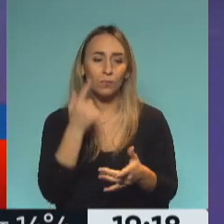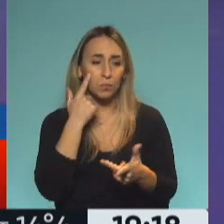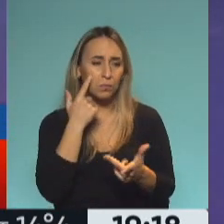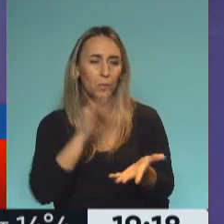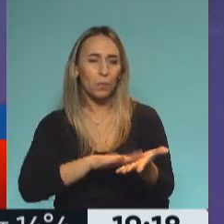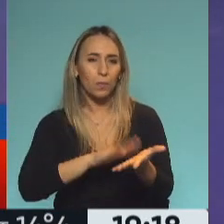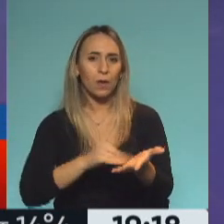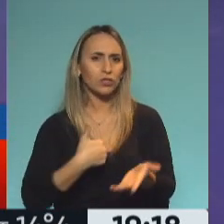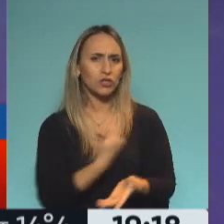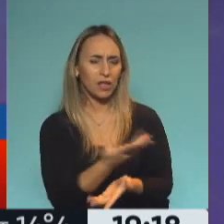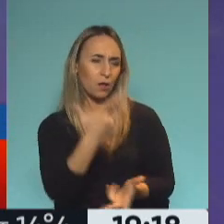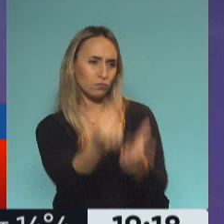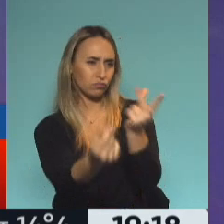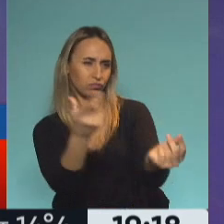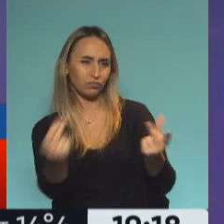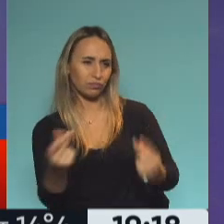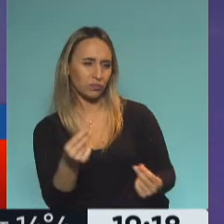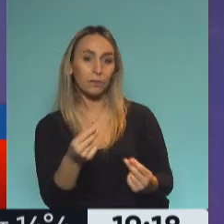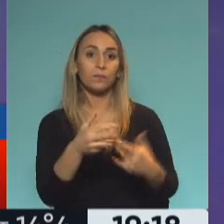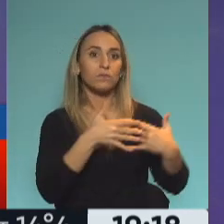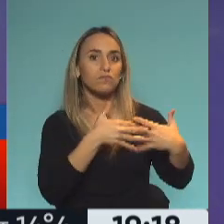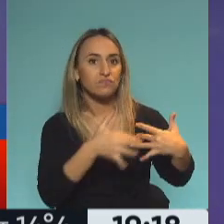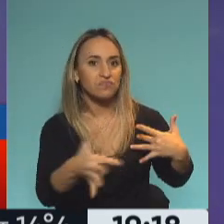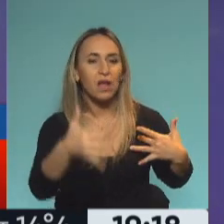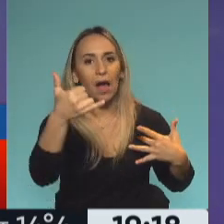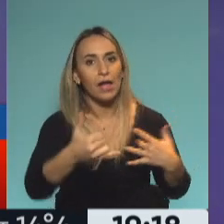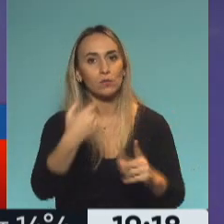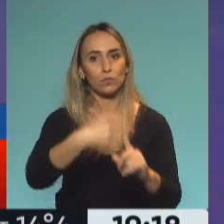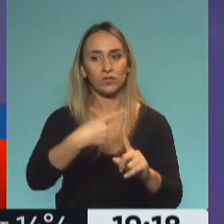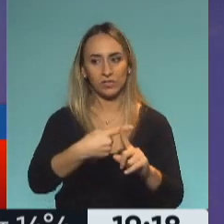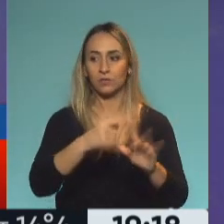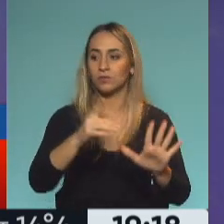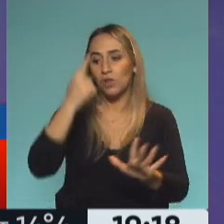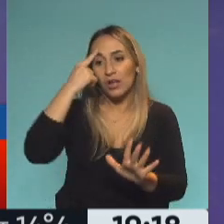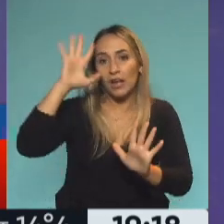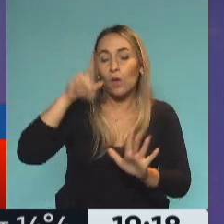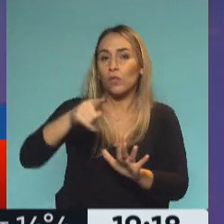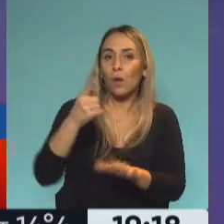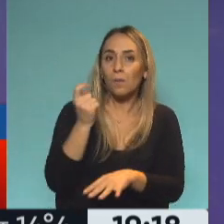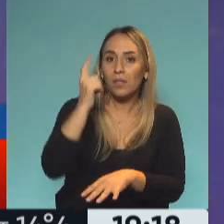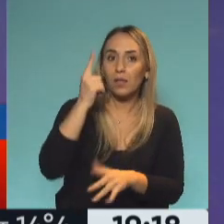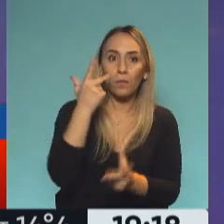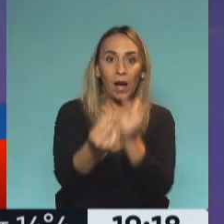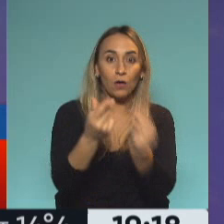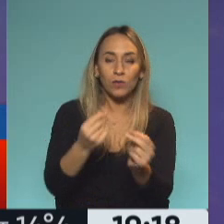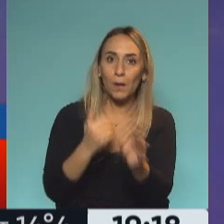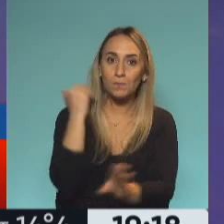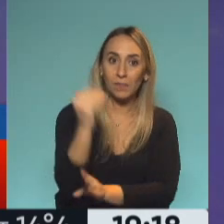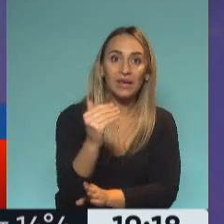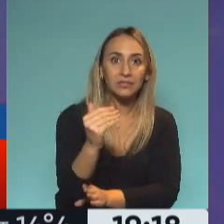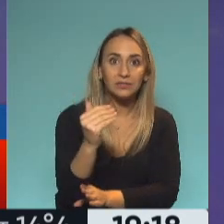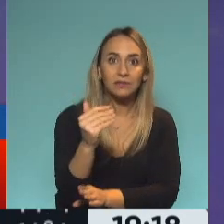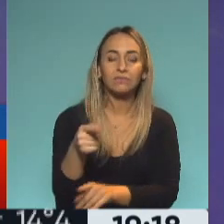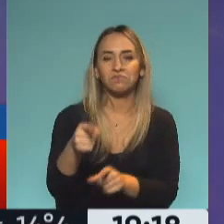sido efectiva, tiene su efecto favorable. Y creo que cuando logremos una mayor vacunación, esta diferencia va a ser